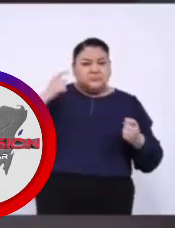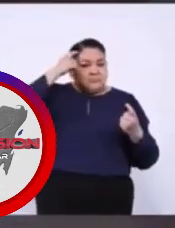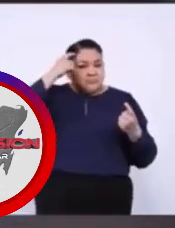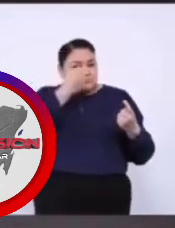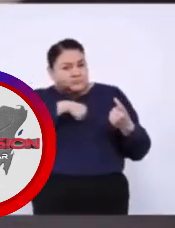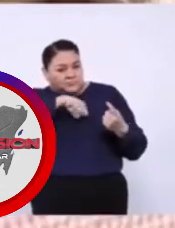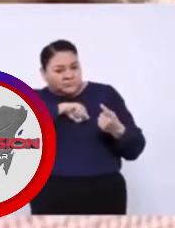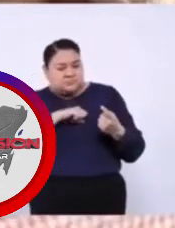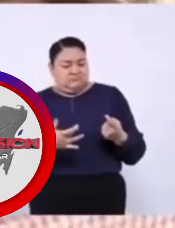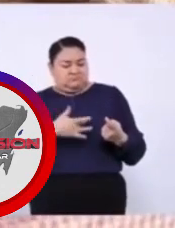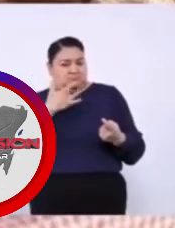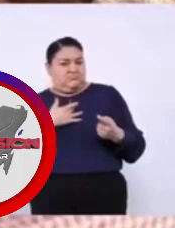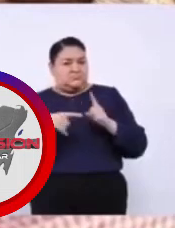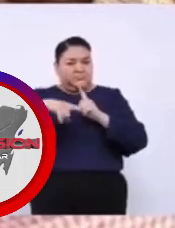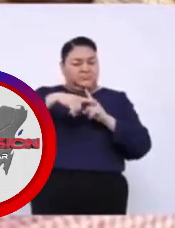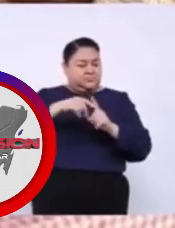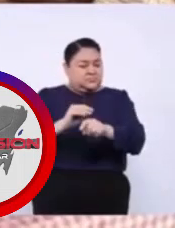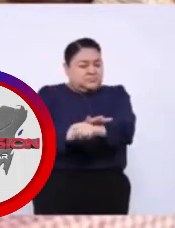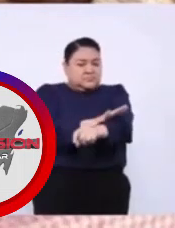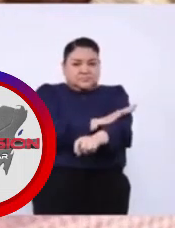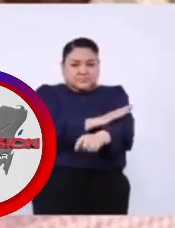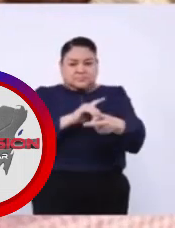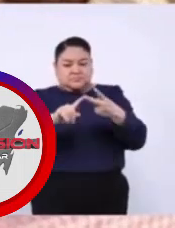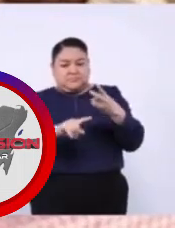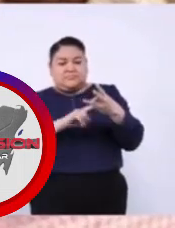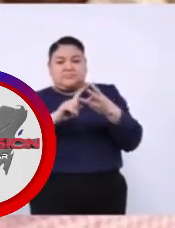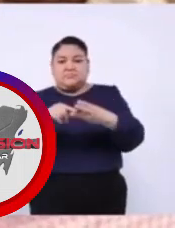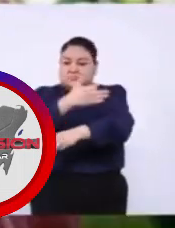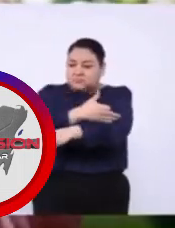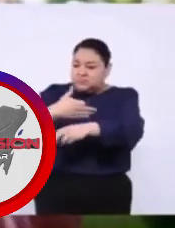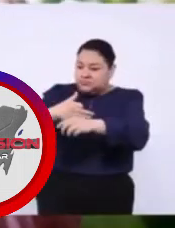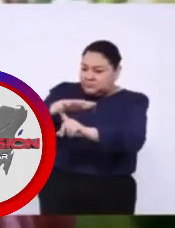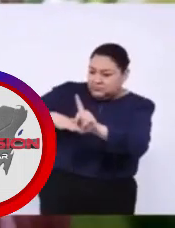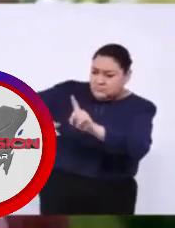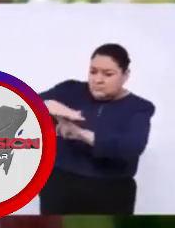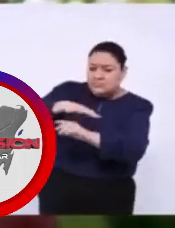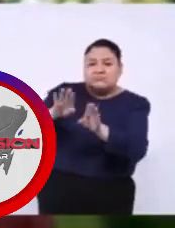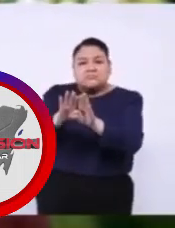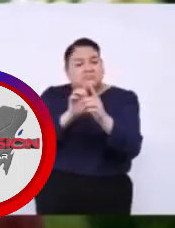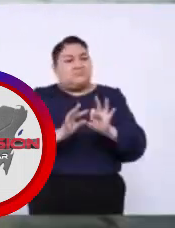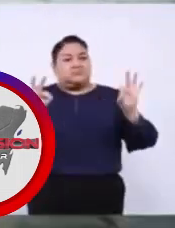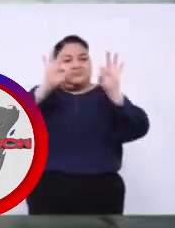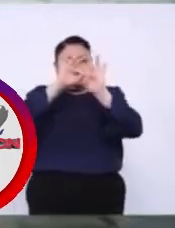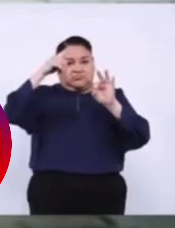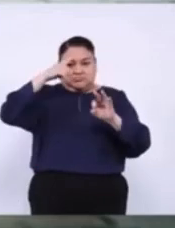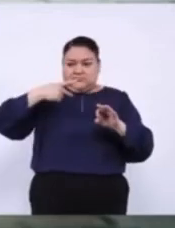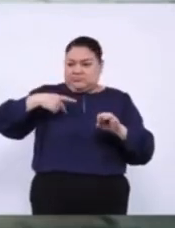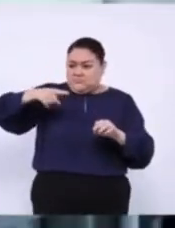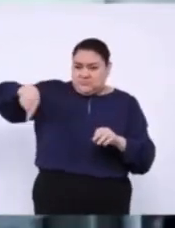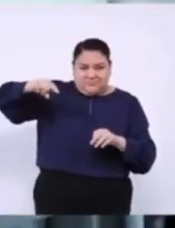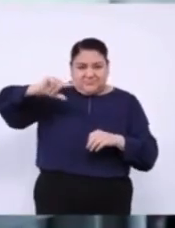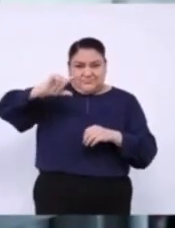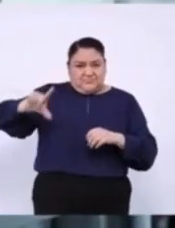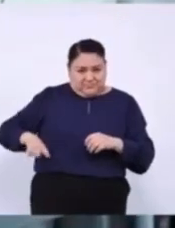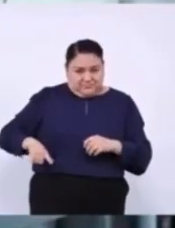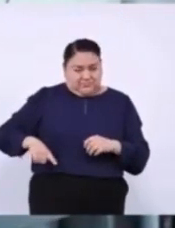obesidad, pues en los últimos 20 años pasó en las mujeres adultas mayores del 25% al 30.1% y